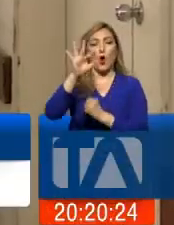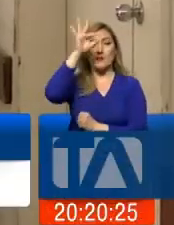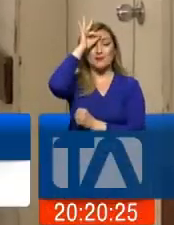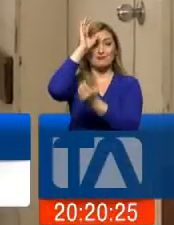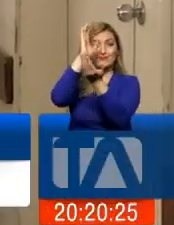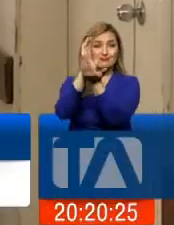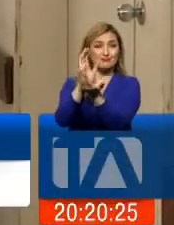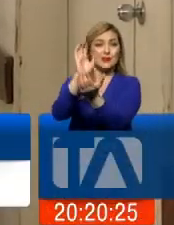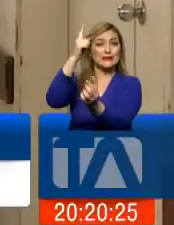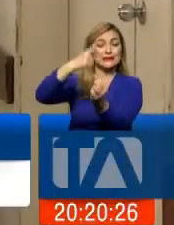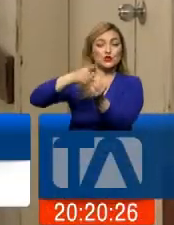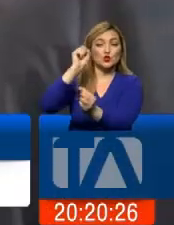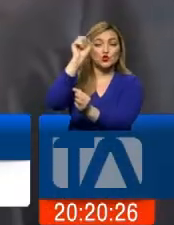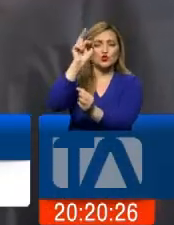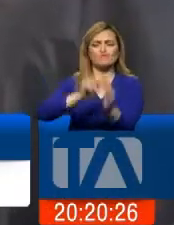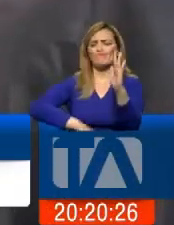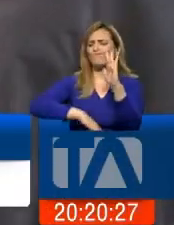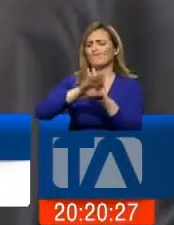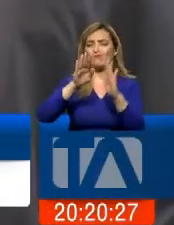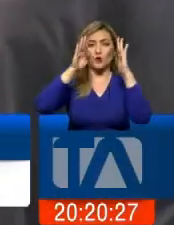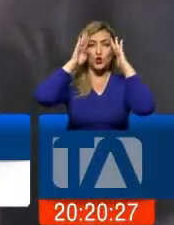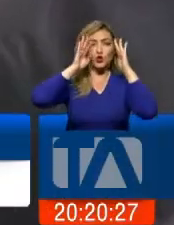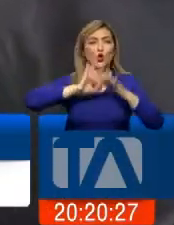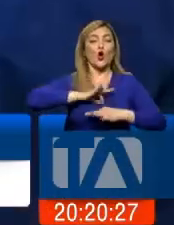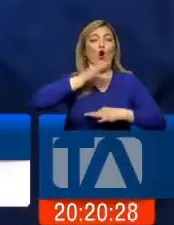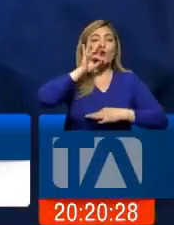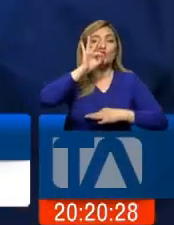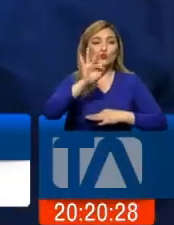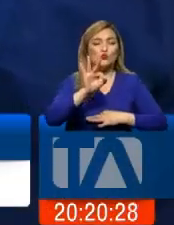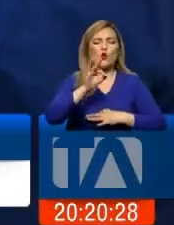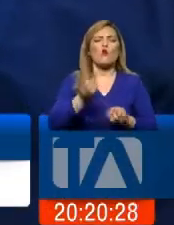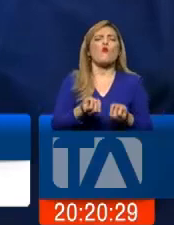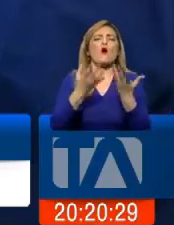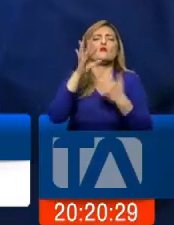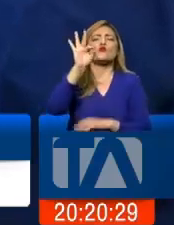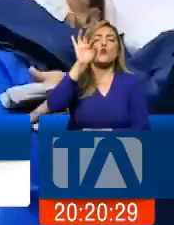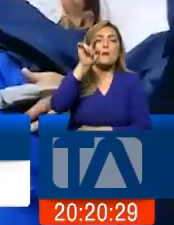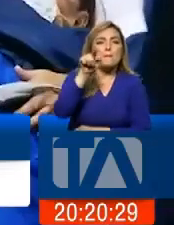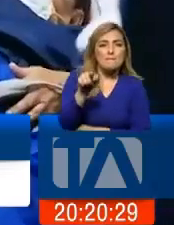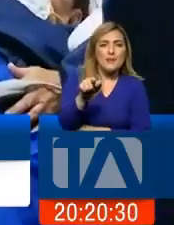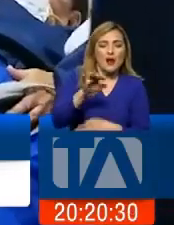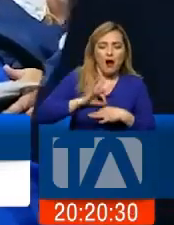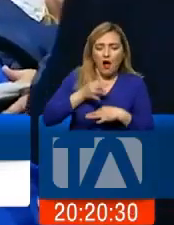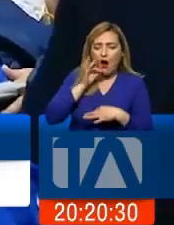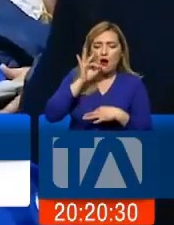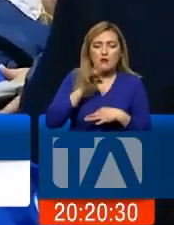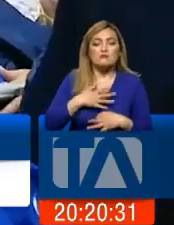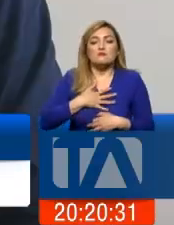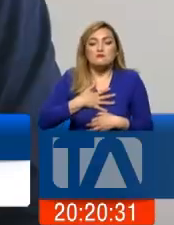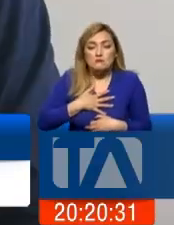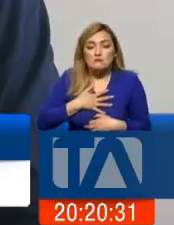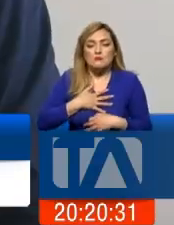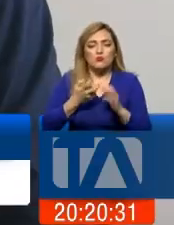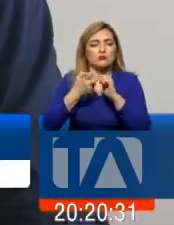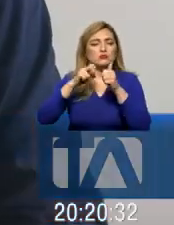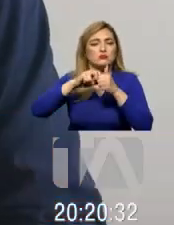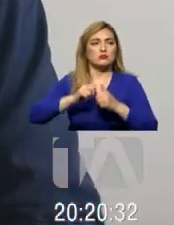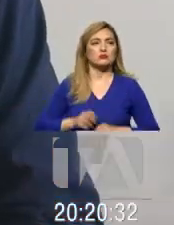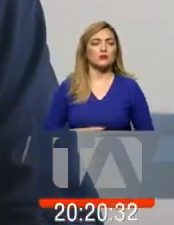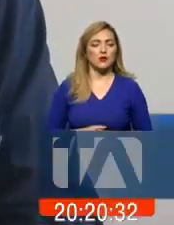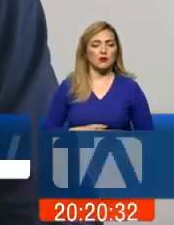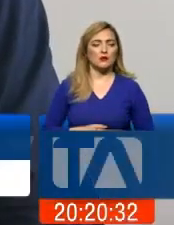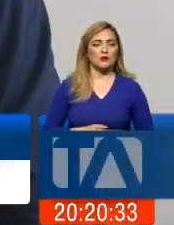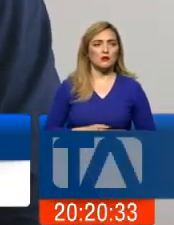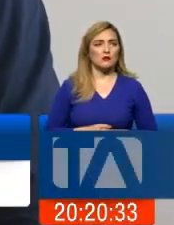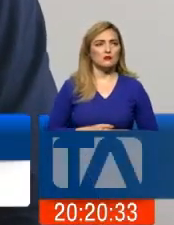el que más casos ha atendido en el país durante la emergencia. Bordea los 9.000 pacientes con sintomatología respiratoria. Nos ha ayudado a tener